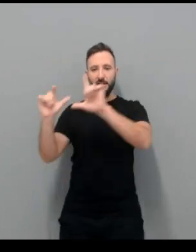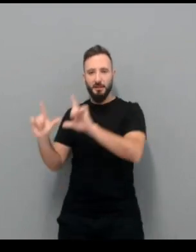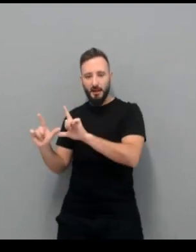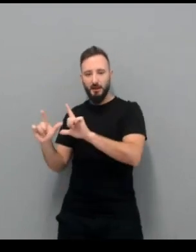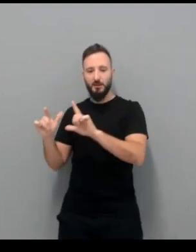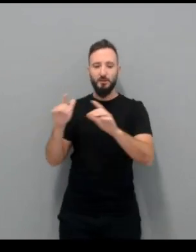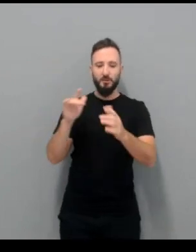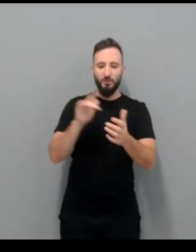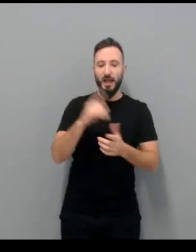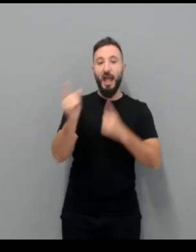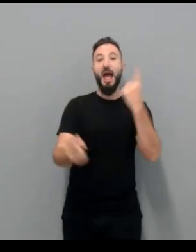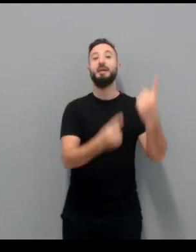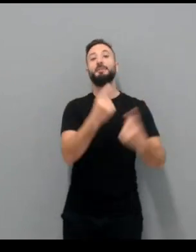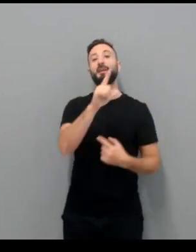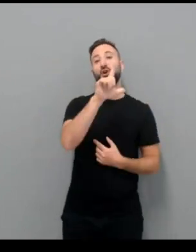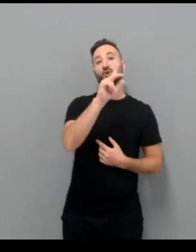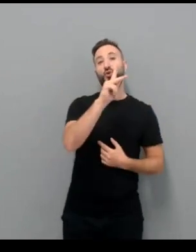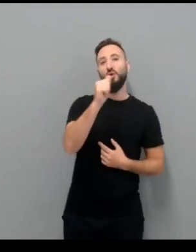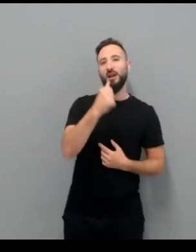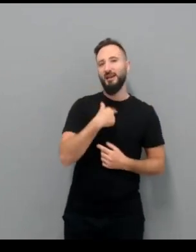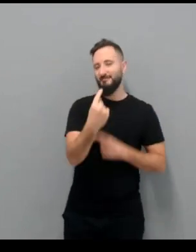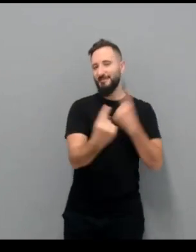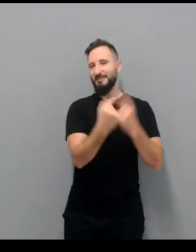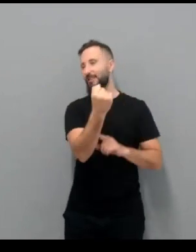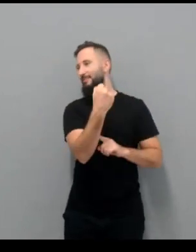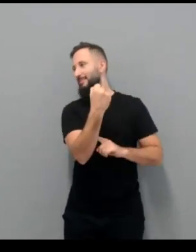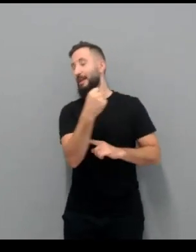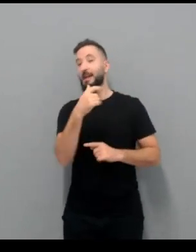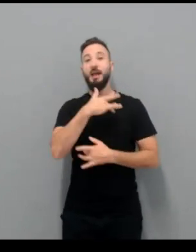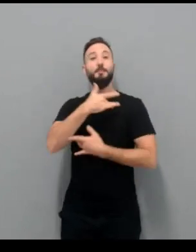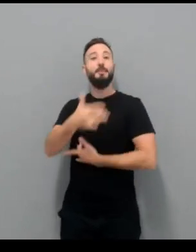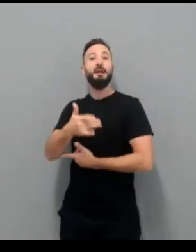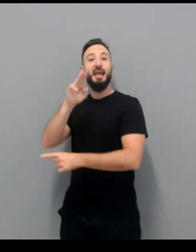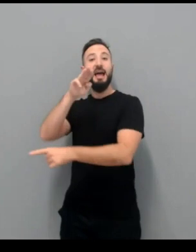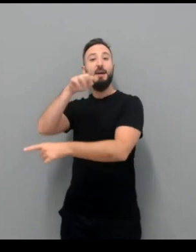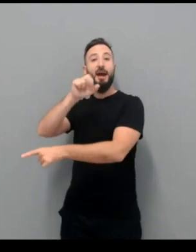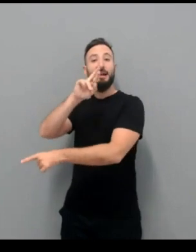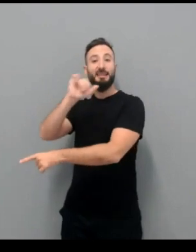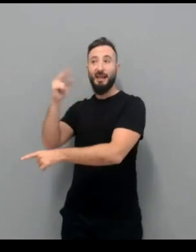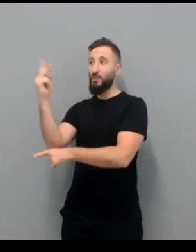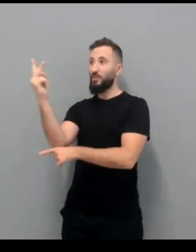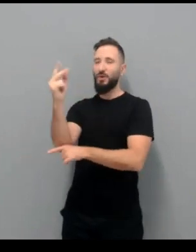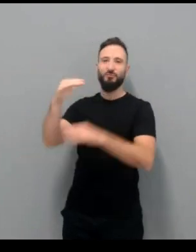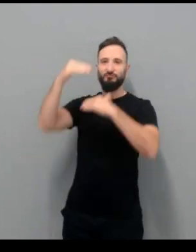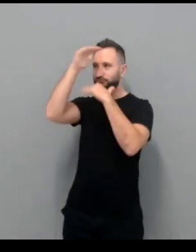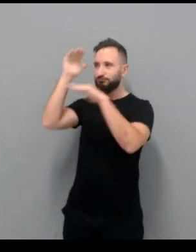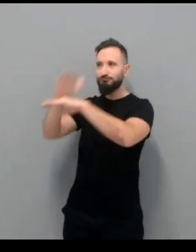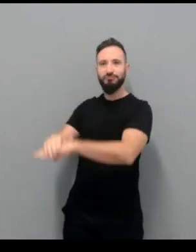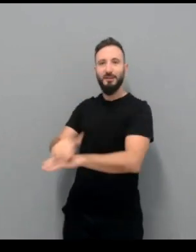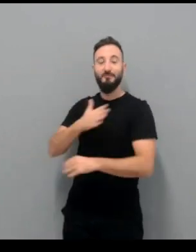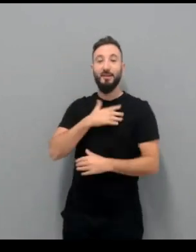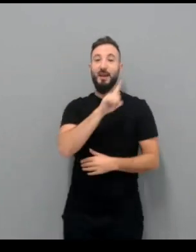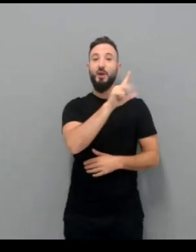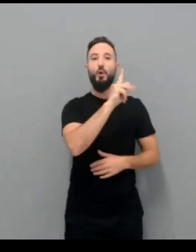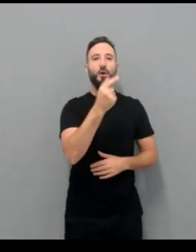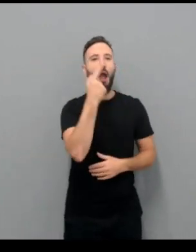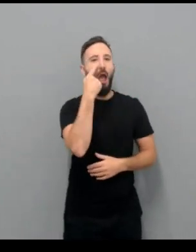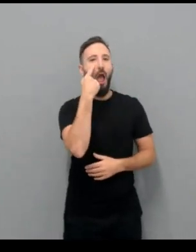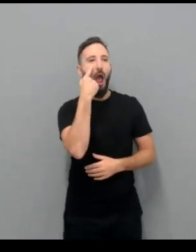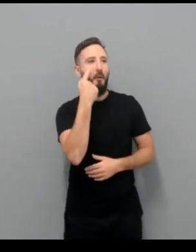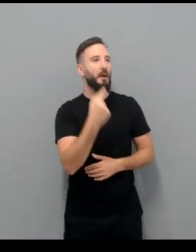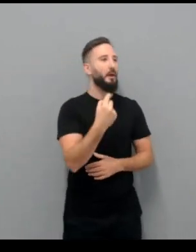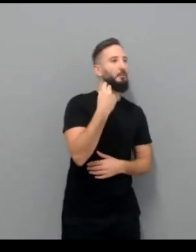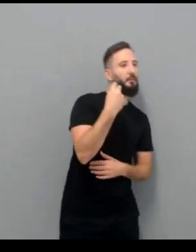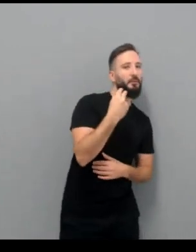hace mucho caso. Aquí a María y a Marta sí que le hacen un poquito más de caso, pero Luca a mí está más pendiente de mí y de